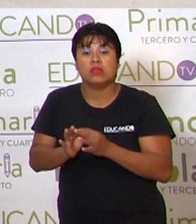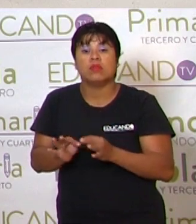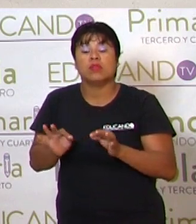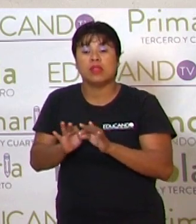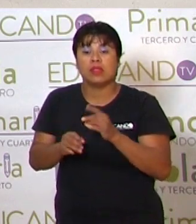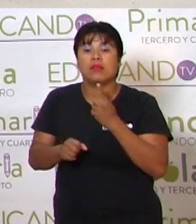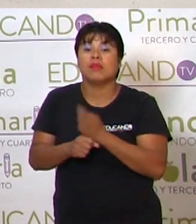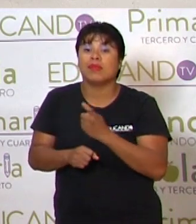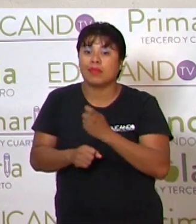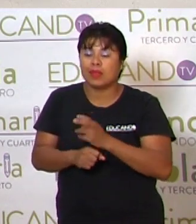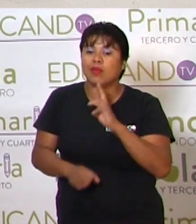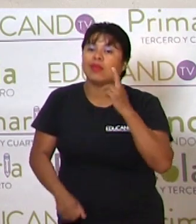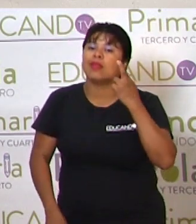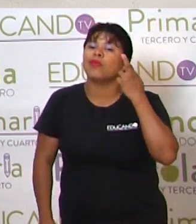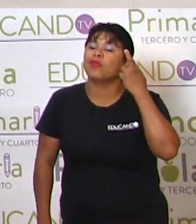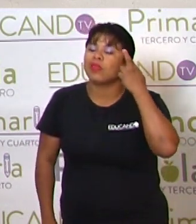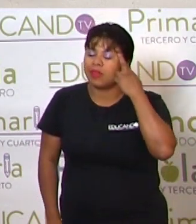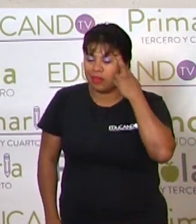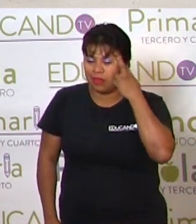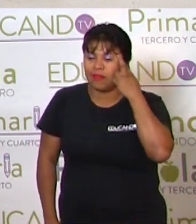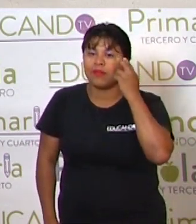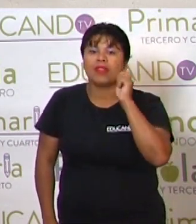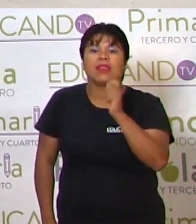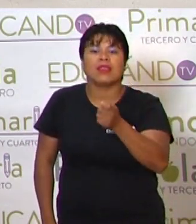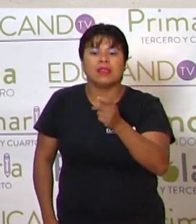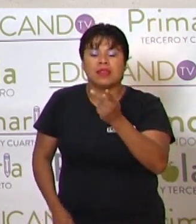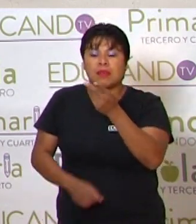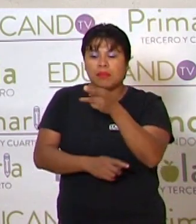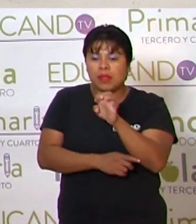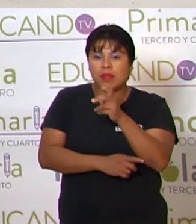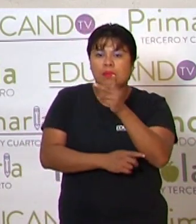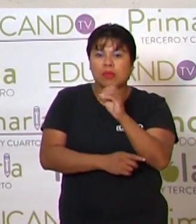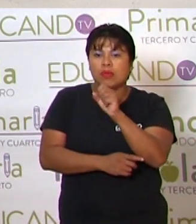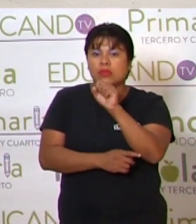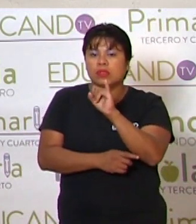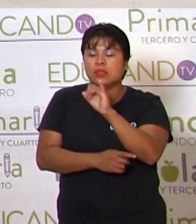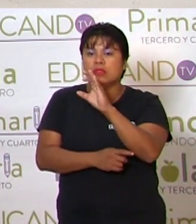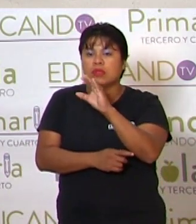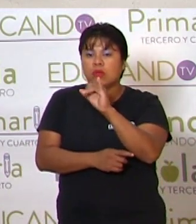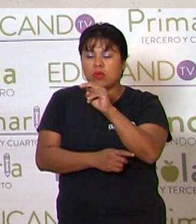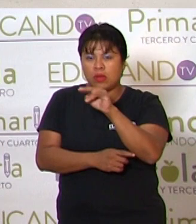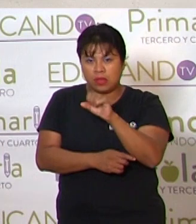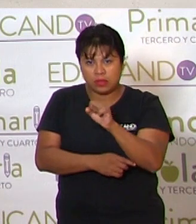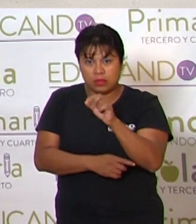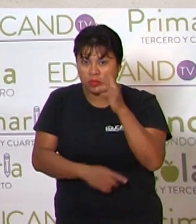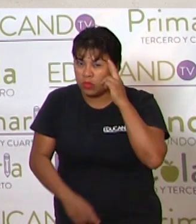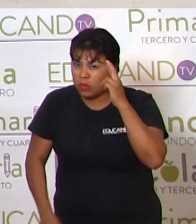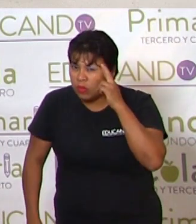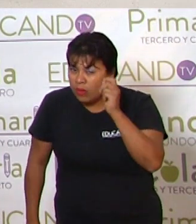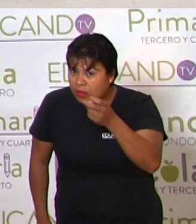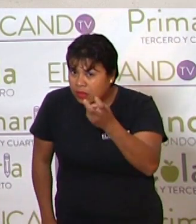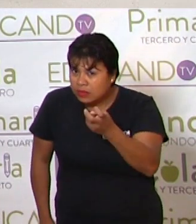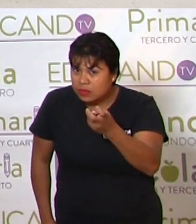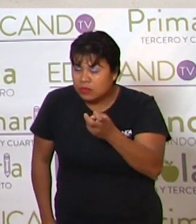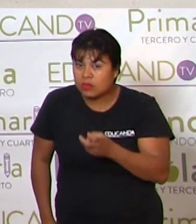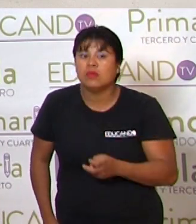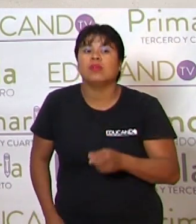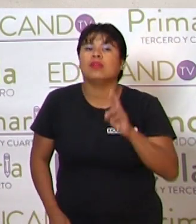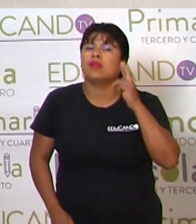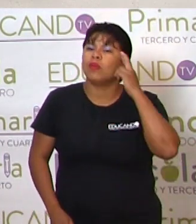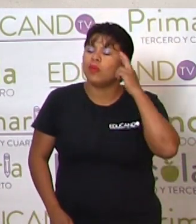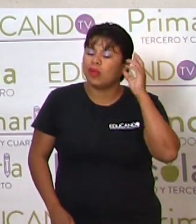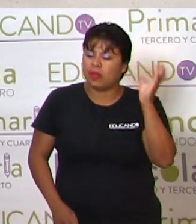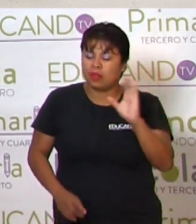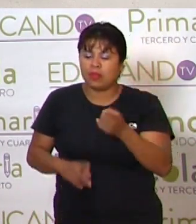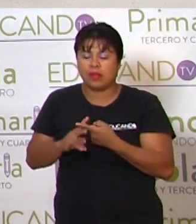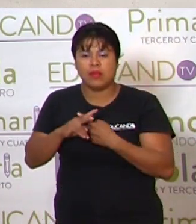primero recordar qué son las preposiciones. ¿Sí recuerdas eso?